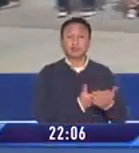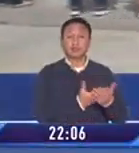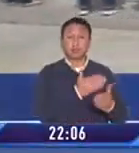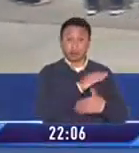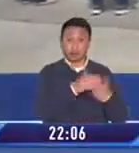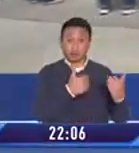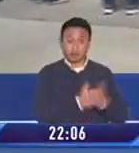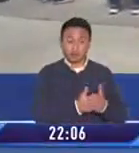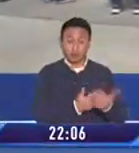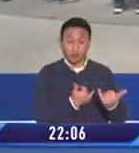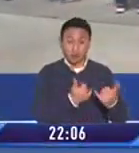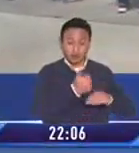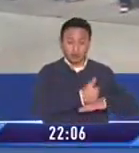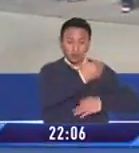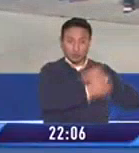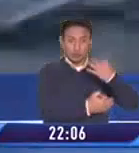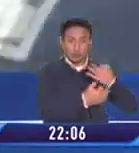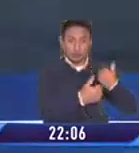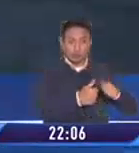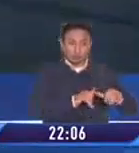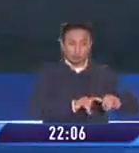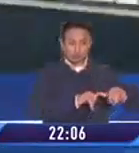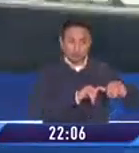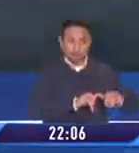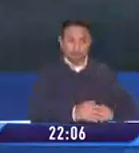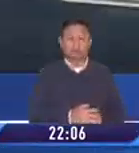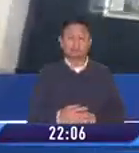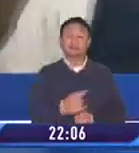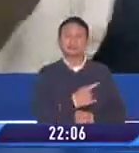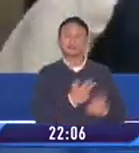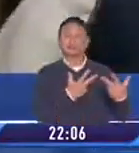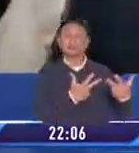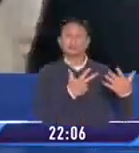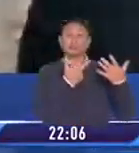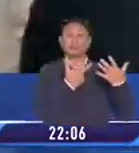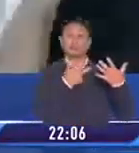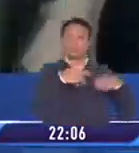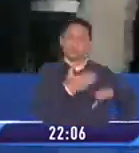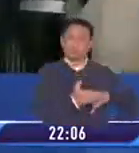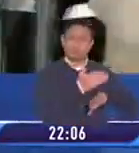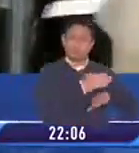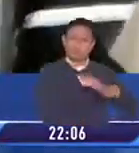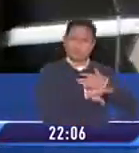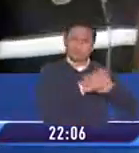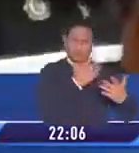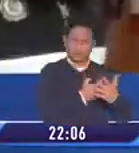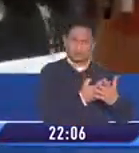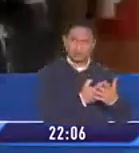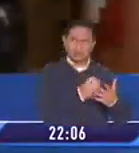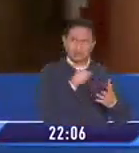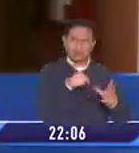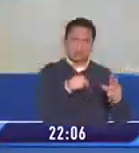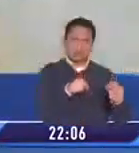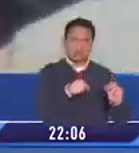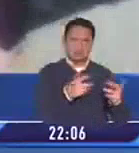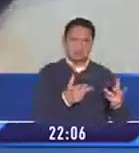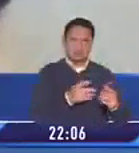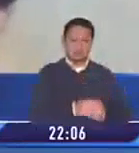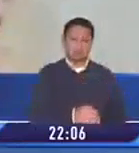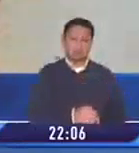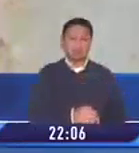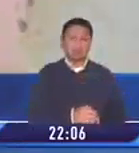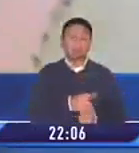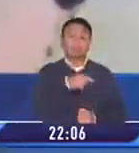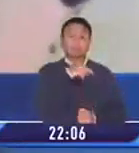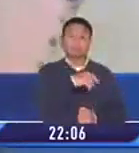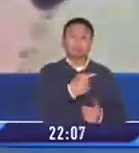esperan que la justicia haga lo propio. Se investiga si los hoy aprehendidos tienen antecedentes penales. Pero por estos